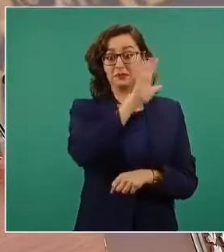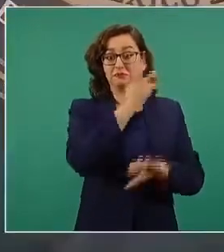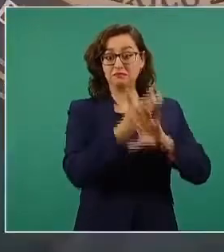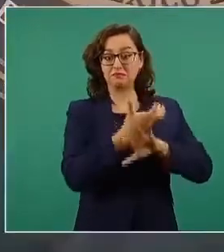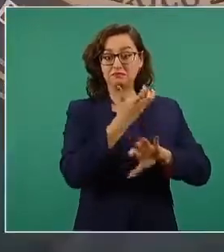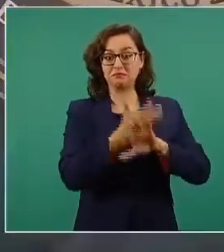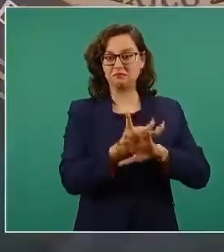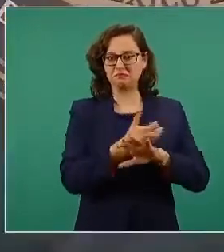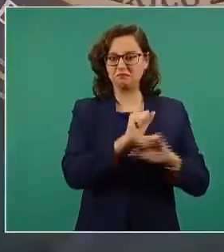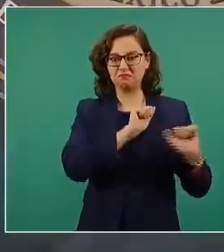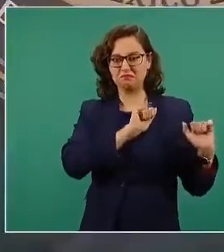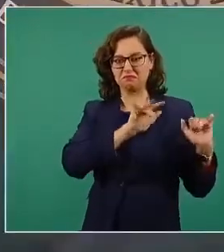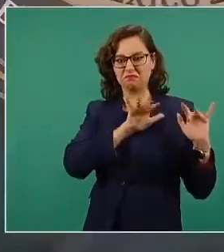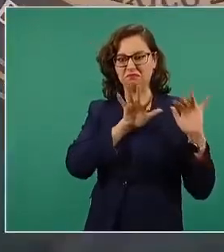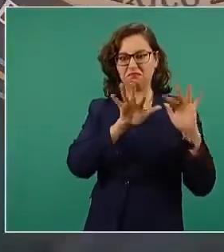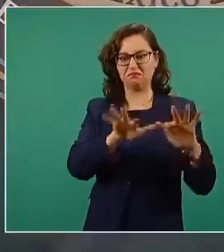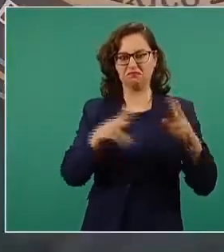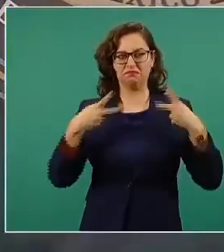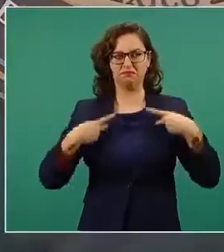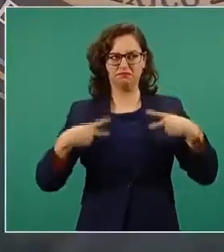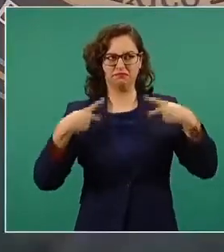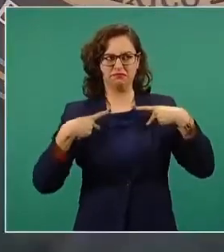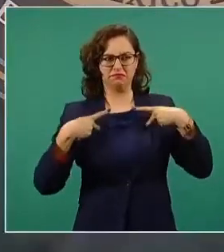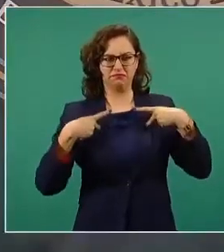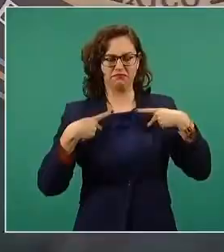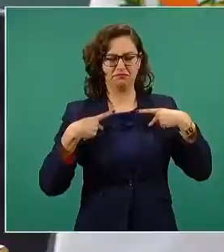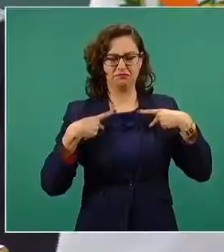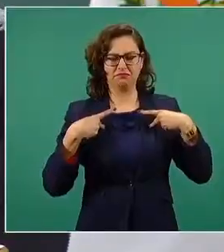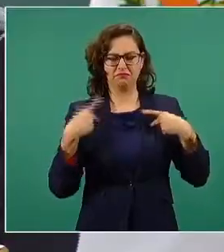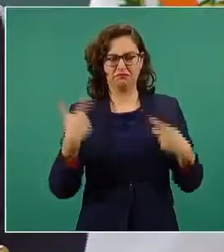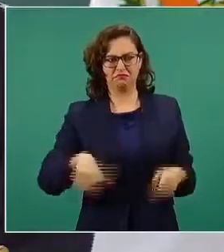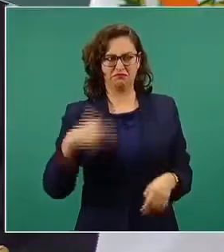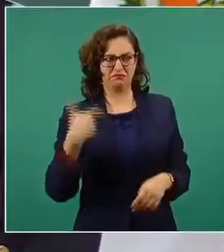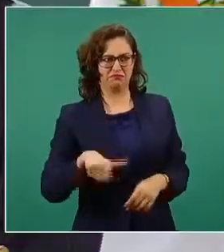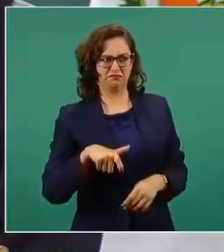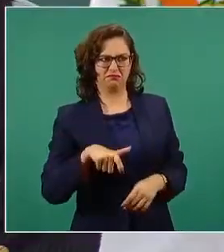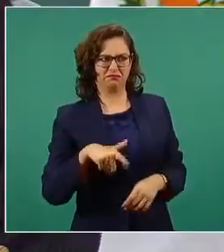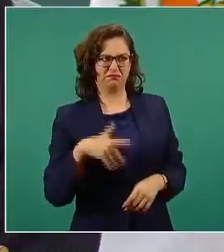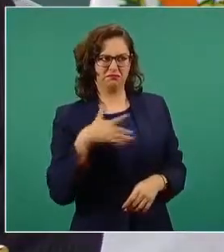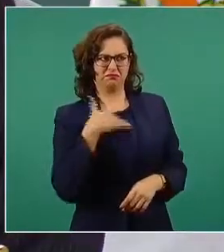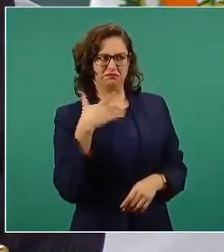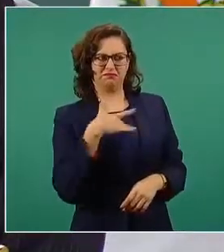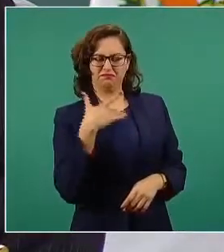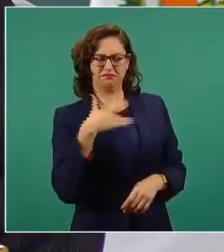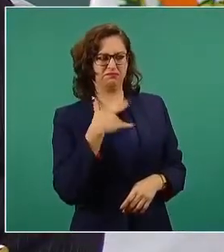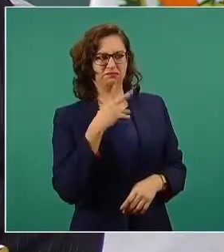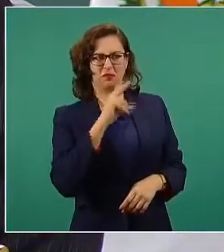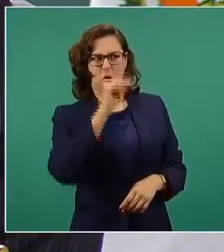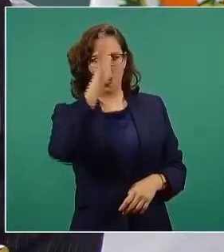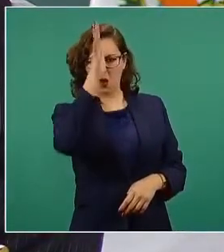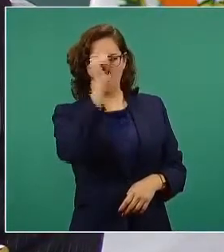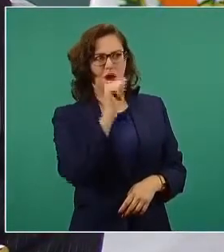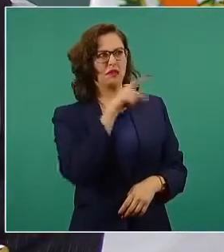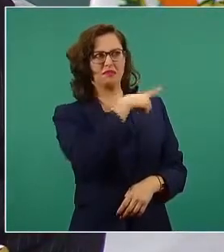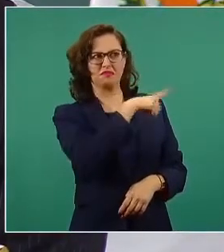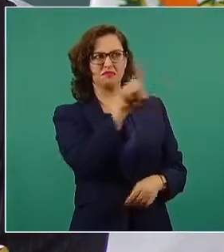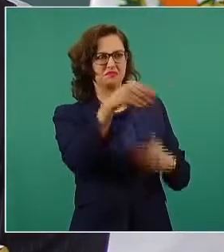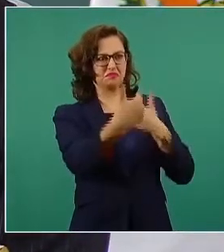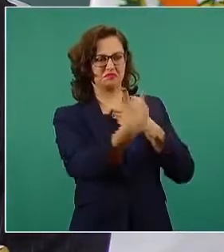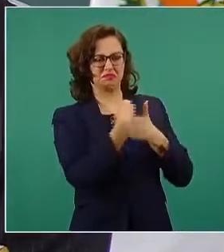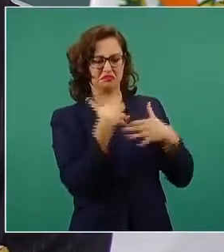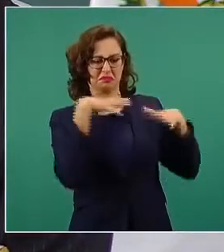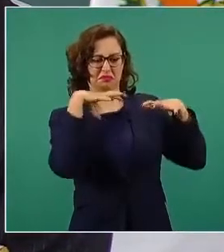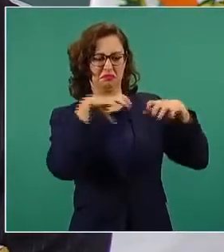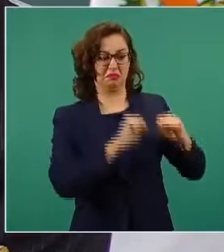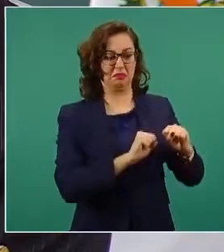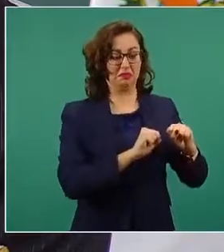bien recibidos ni siquiera por los adinerados de la época. En cambio,